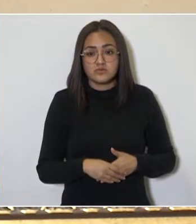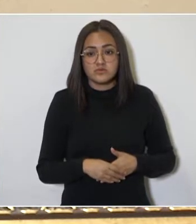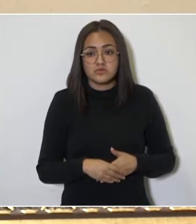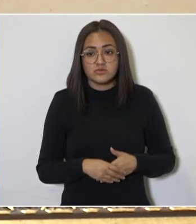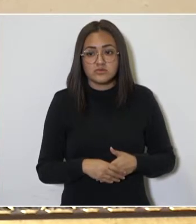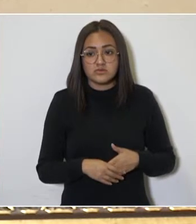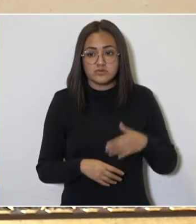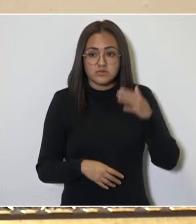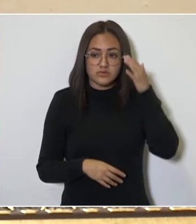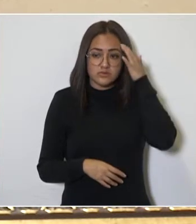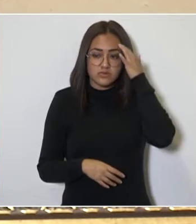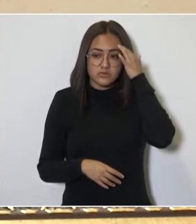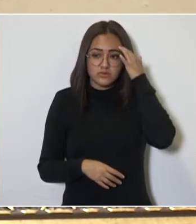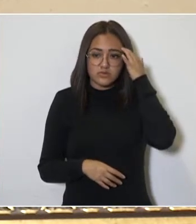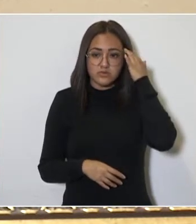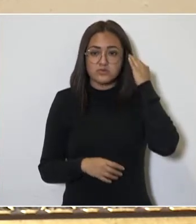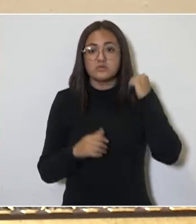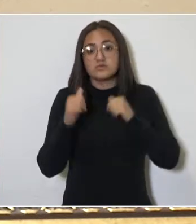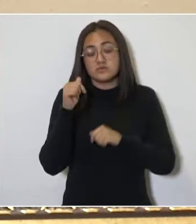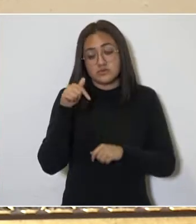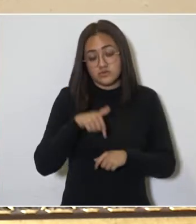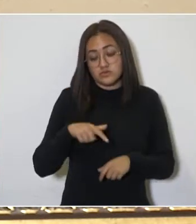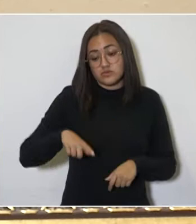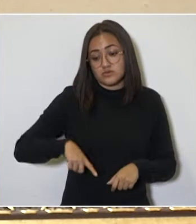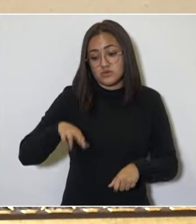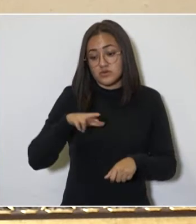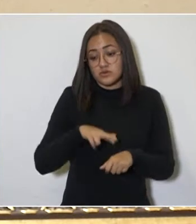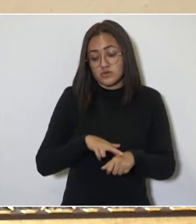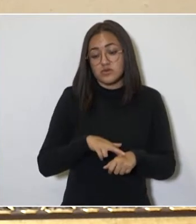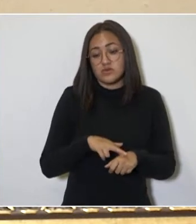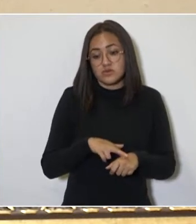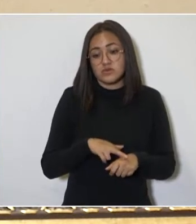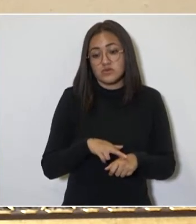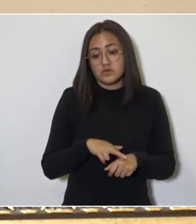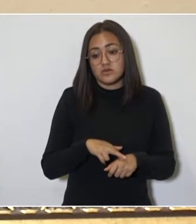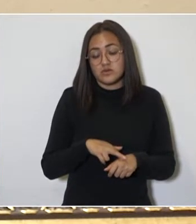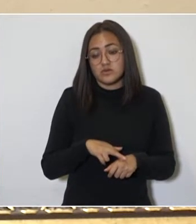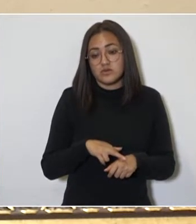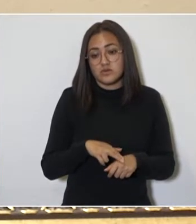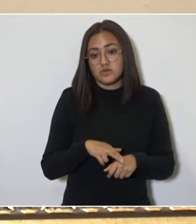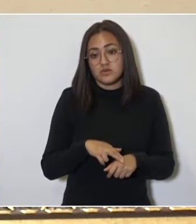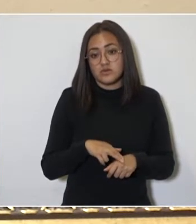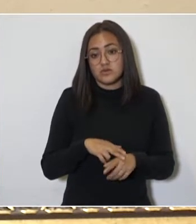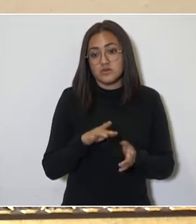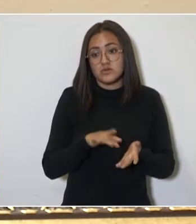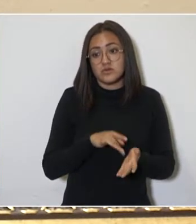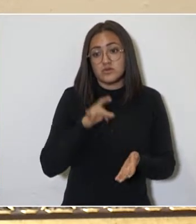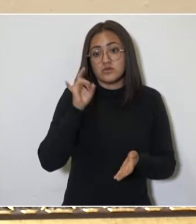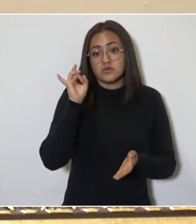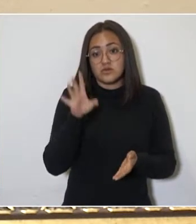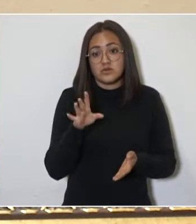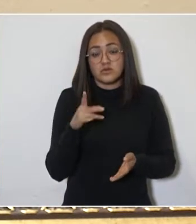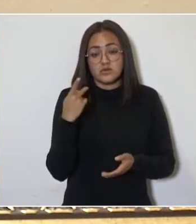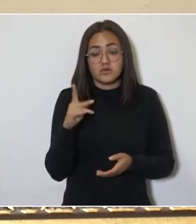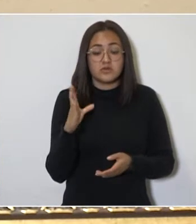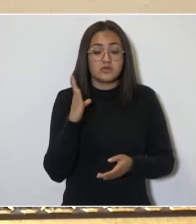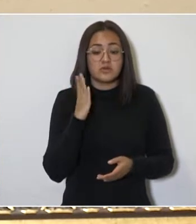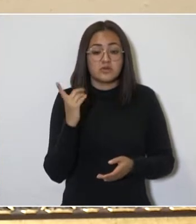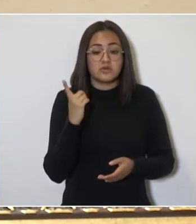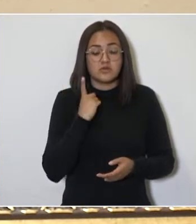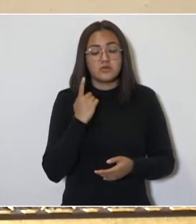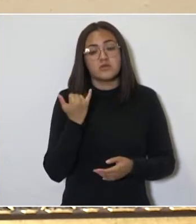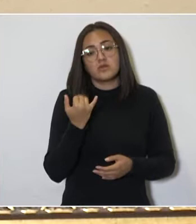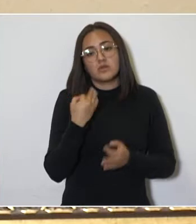el titular del poder ejecutivo envío al congreso y como todas